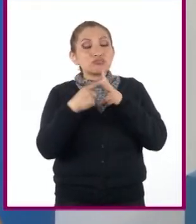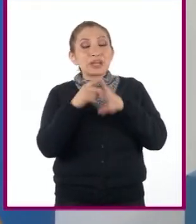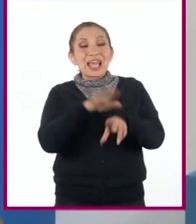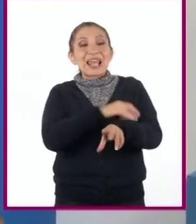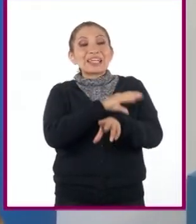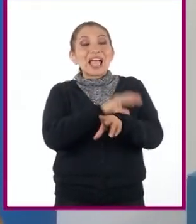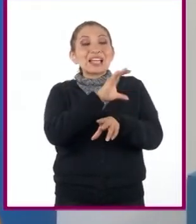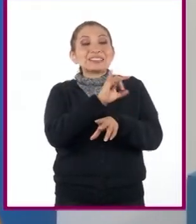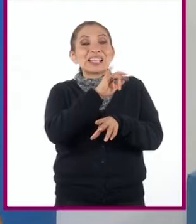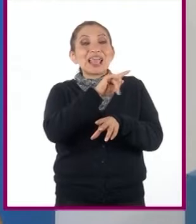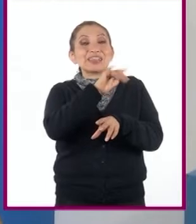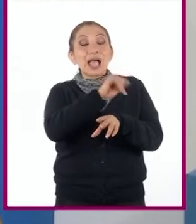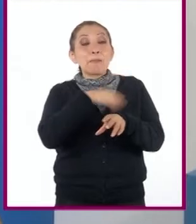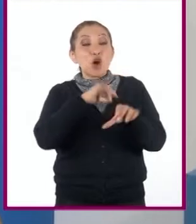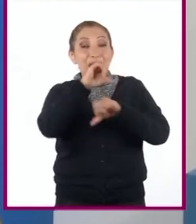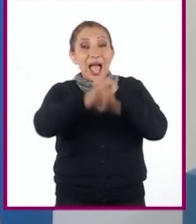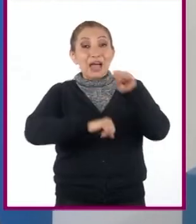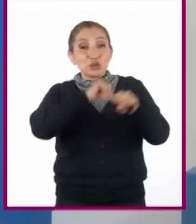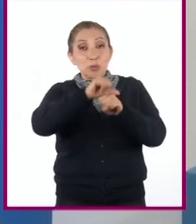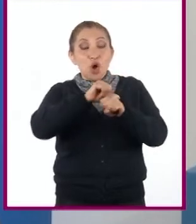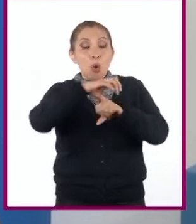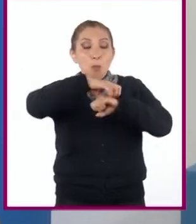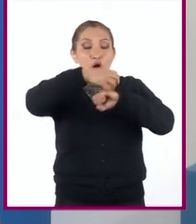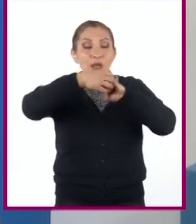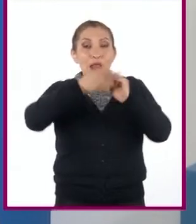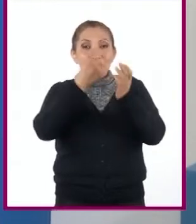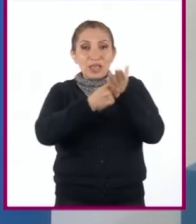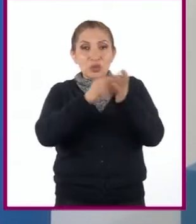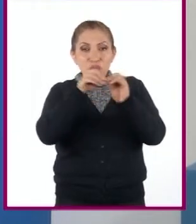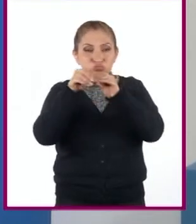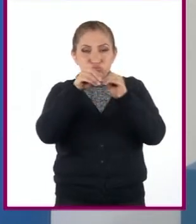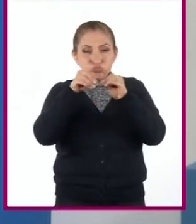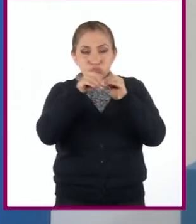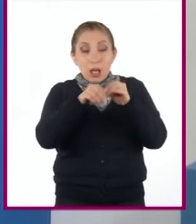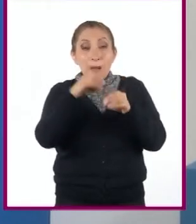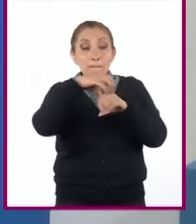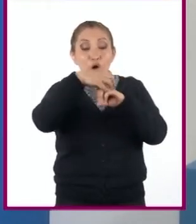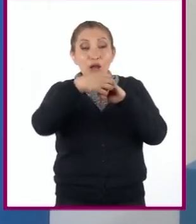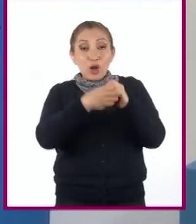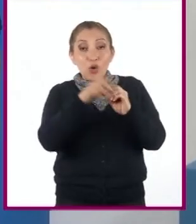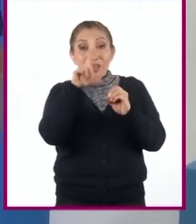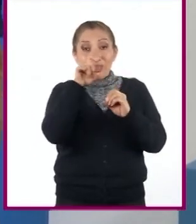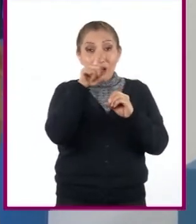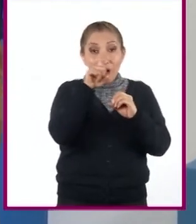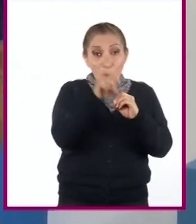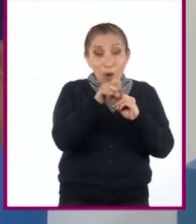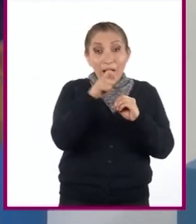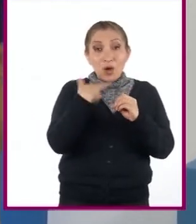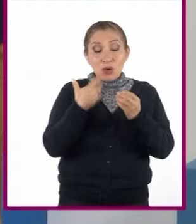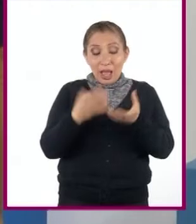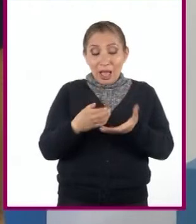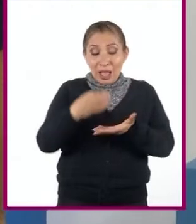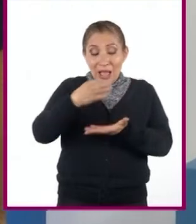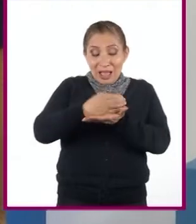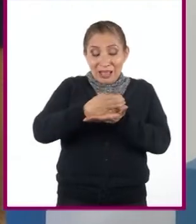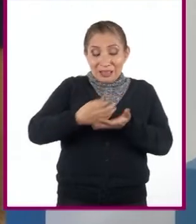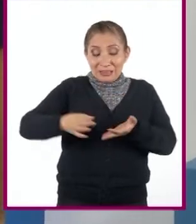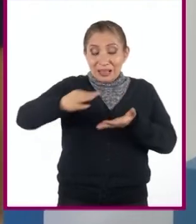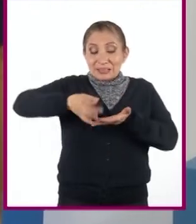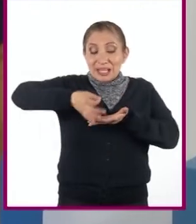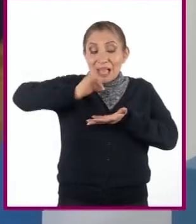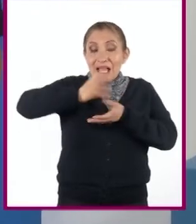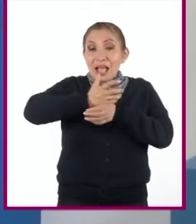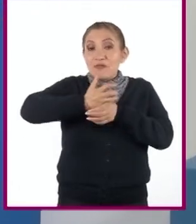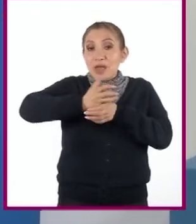energía cinética por medio de los átomos o moléculas en el sistema. Las moléculas de agua en una taza de café caliente